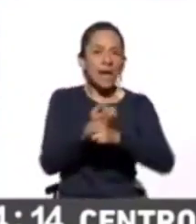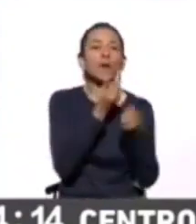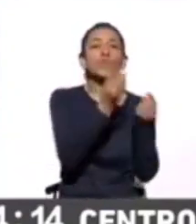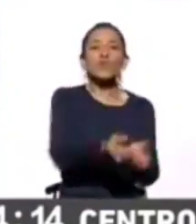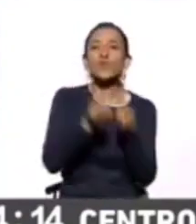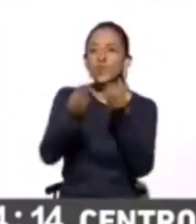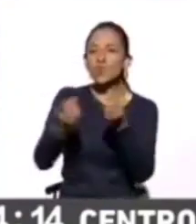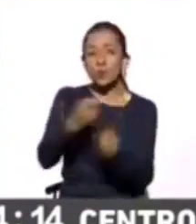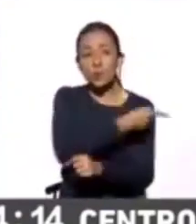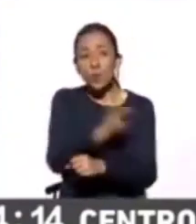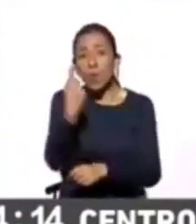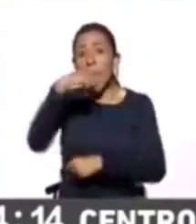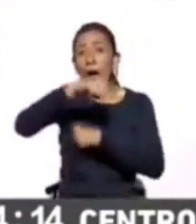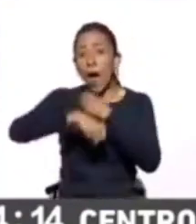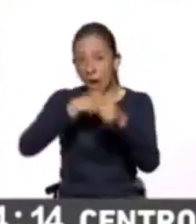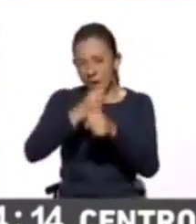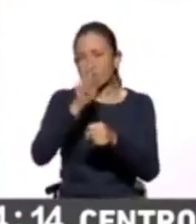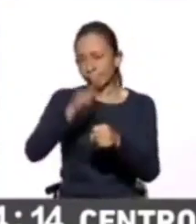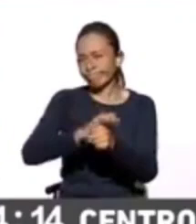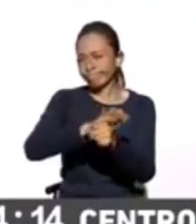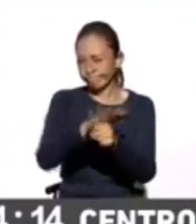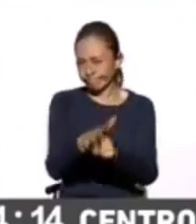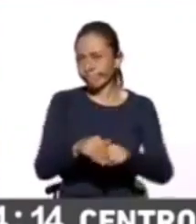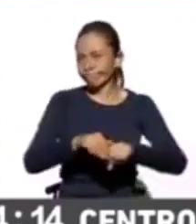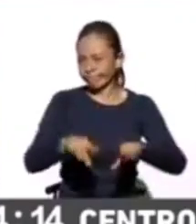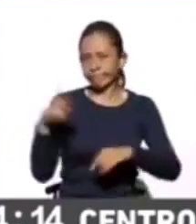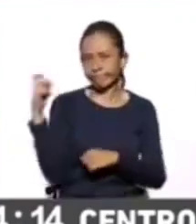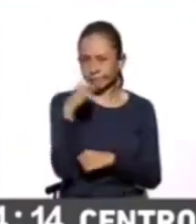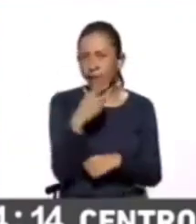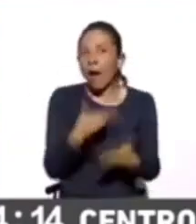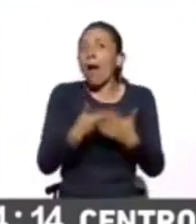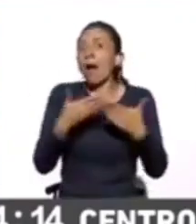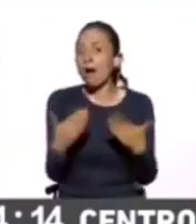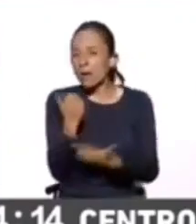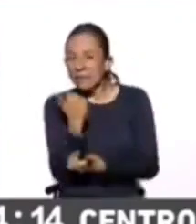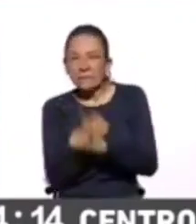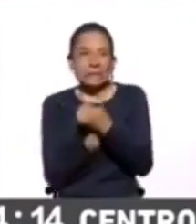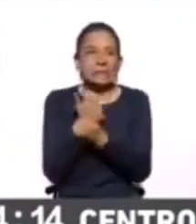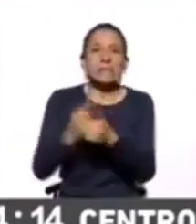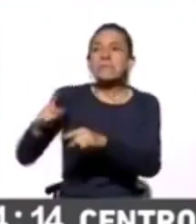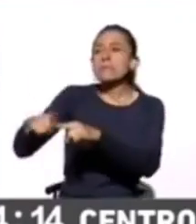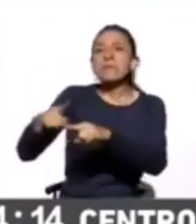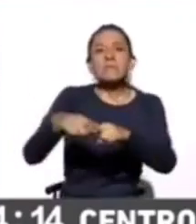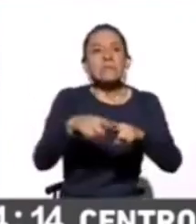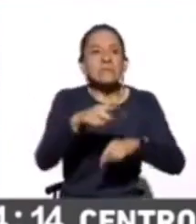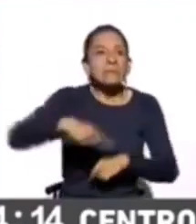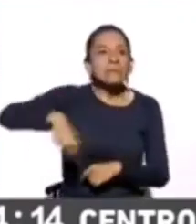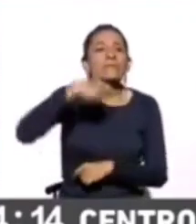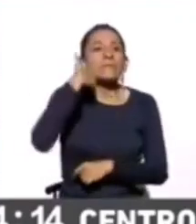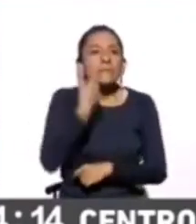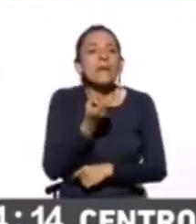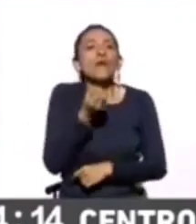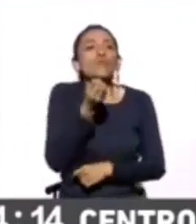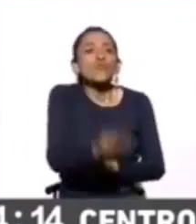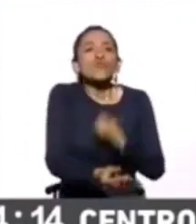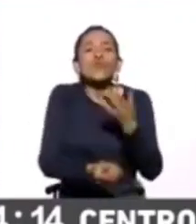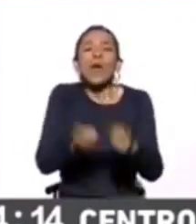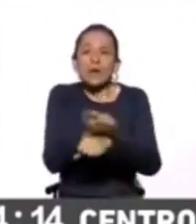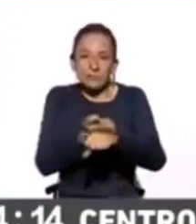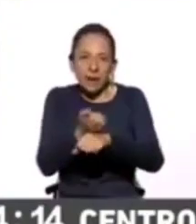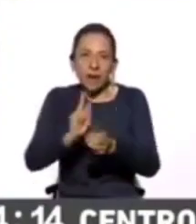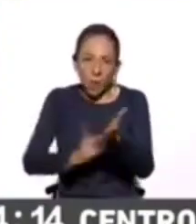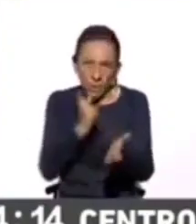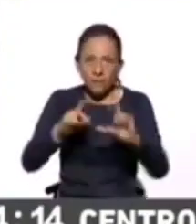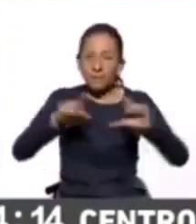nivel sanitario, ahora el reto es conseguir nuevos donantes para ampliar las reservas disminuidas drásticamente por la pandemia. El